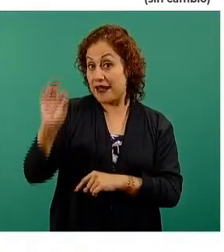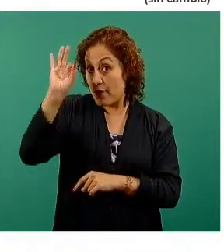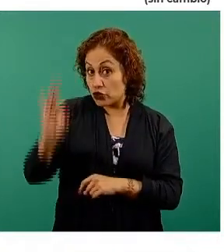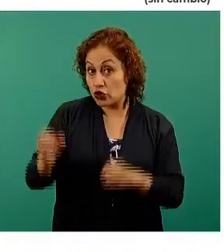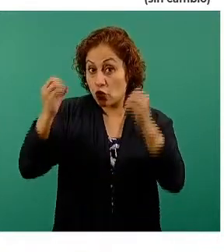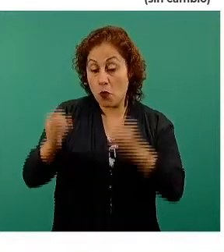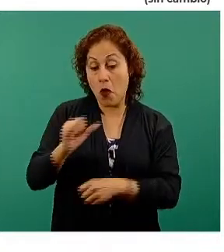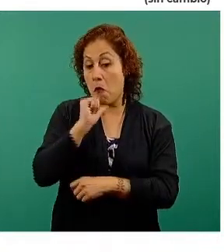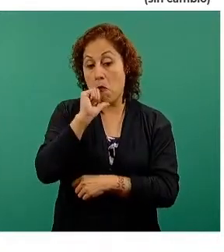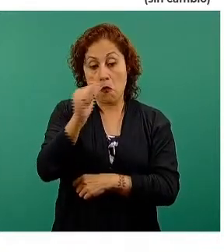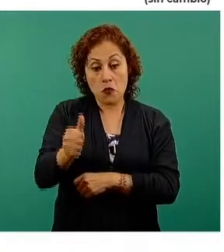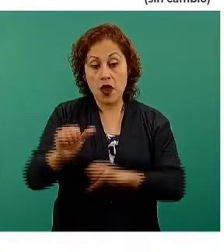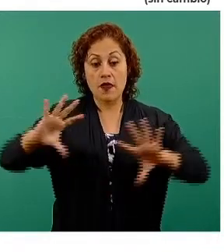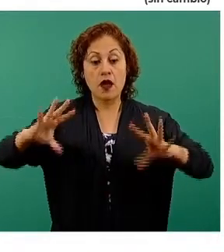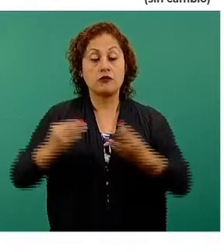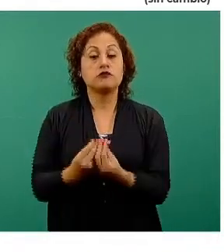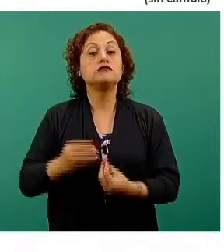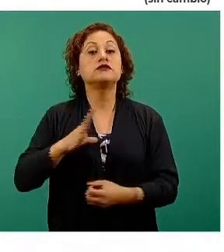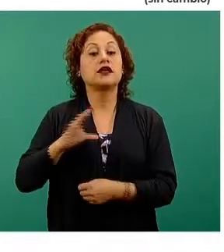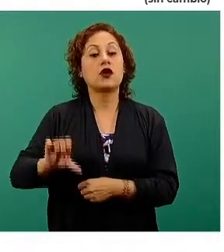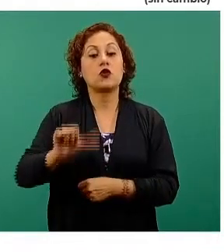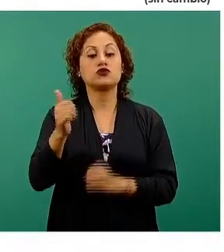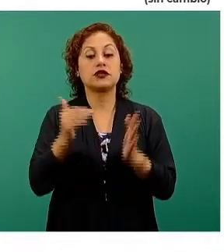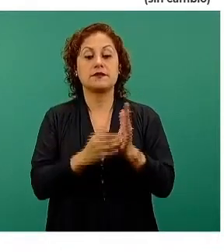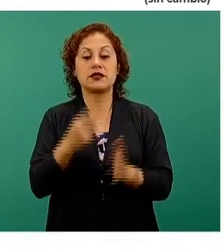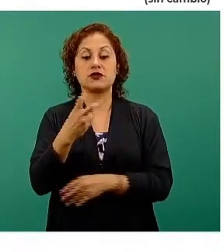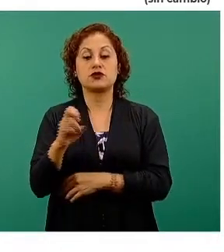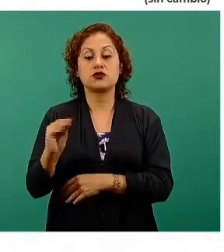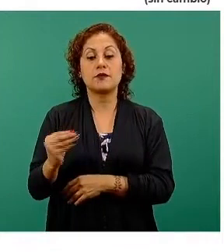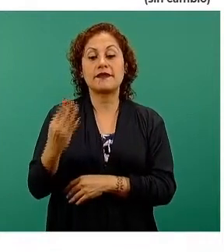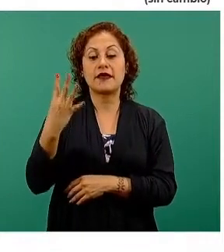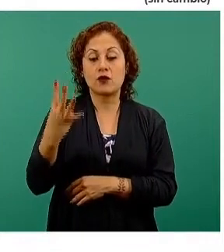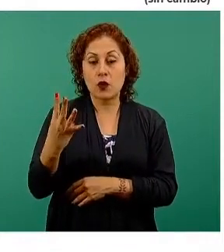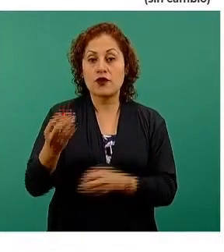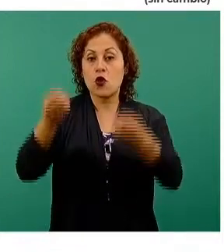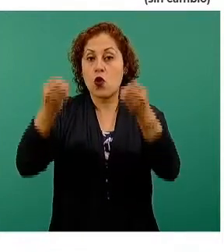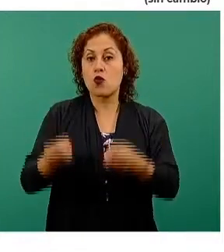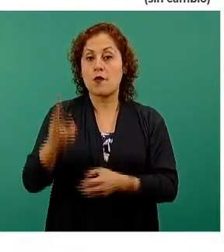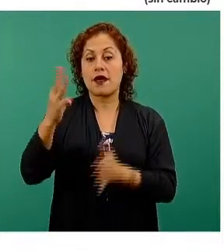son 11.294, 3.372 ocupadas,